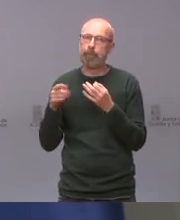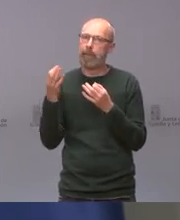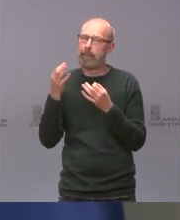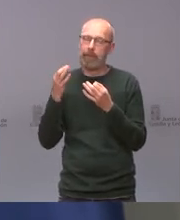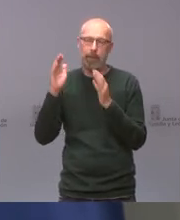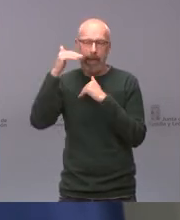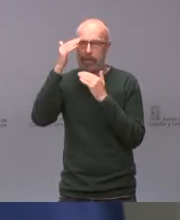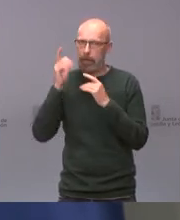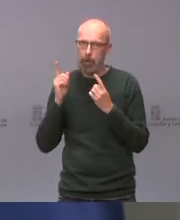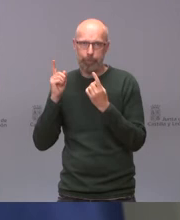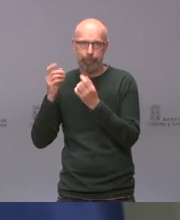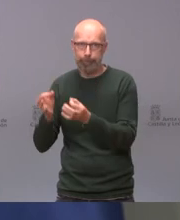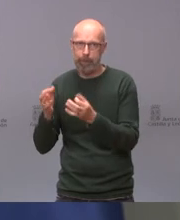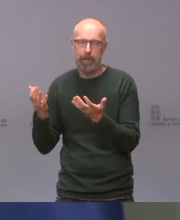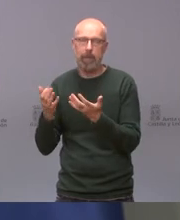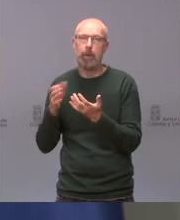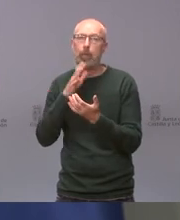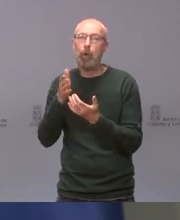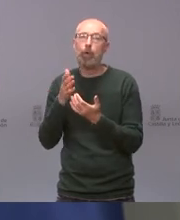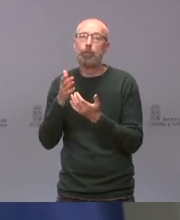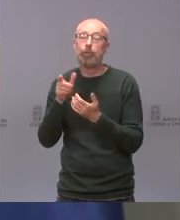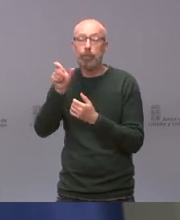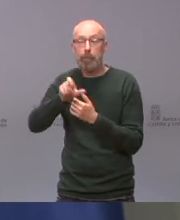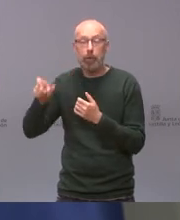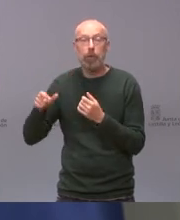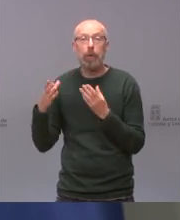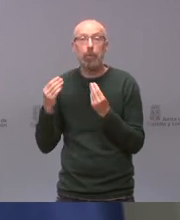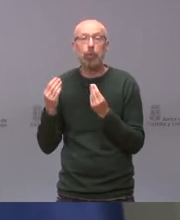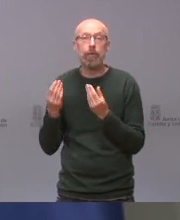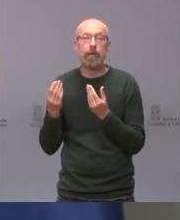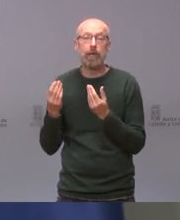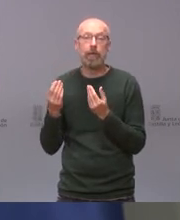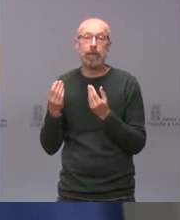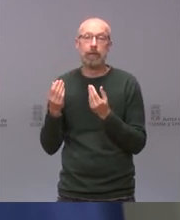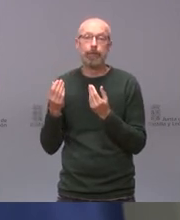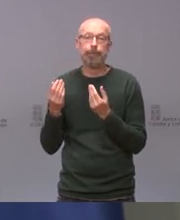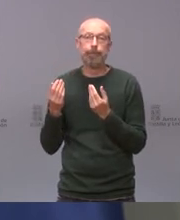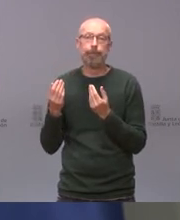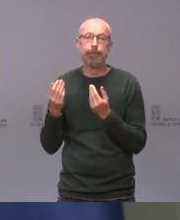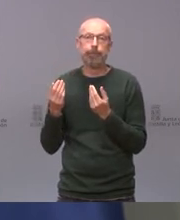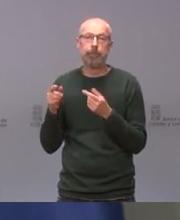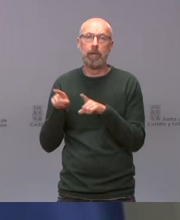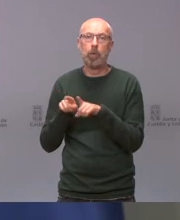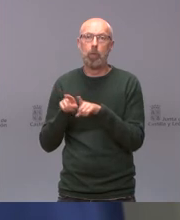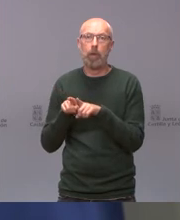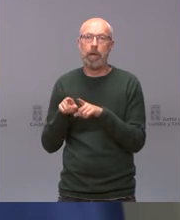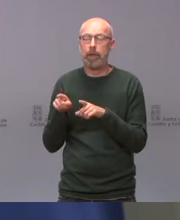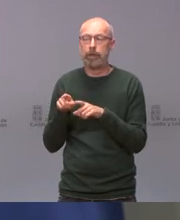todos los sitios industriales, que hay mucha gente que no responde a las llamadas de